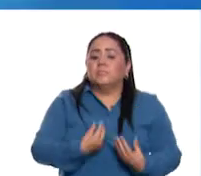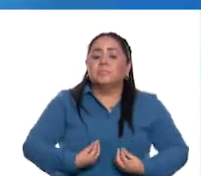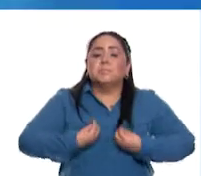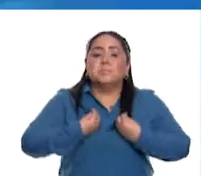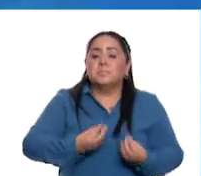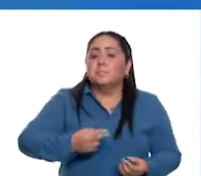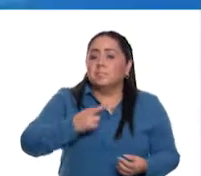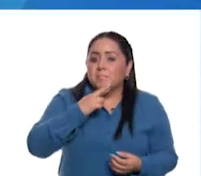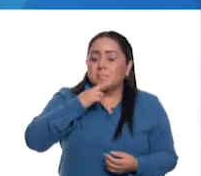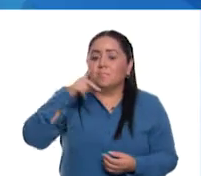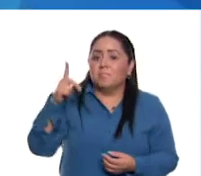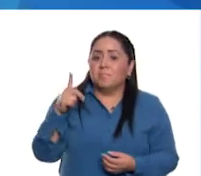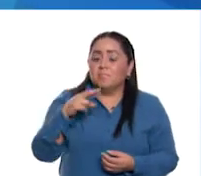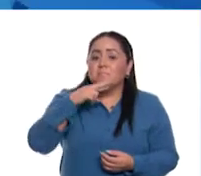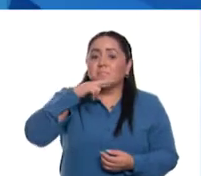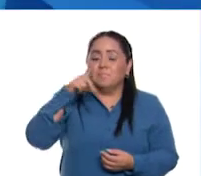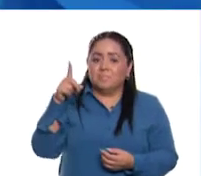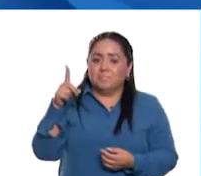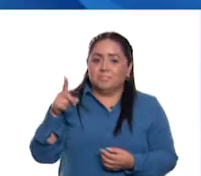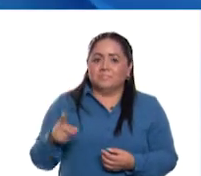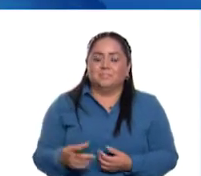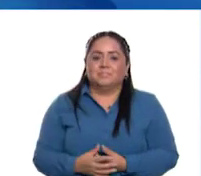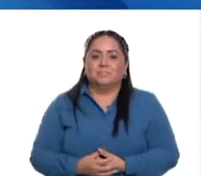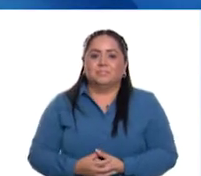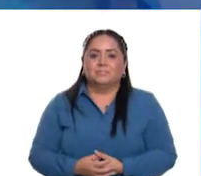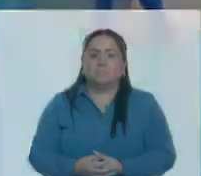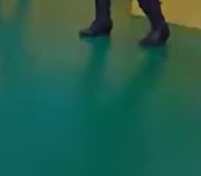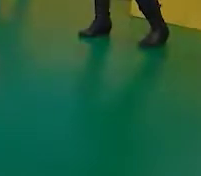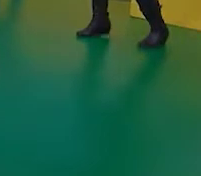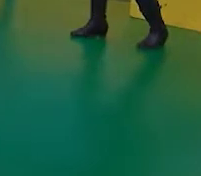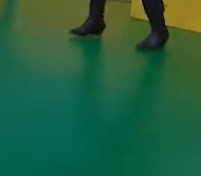a vivir mejor.